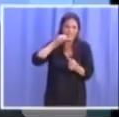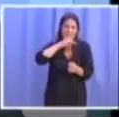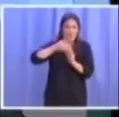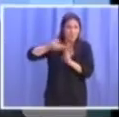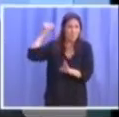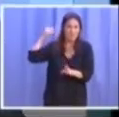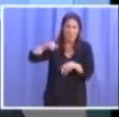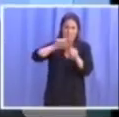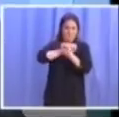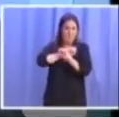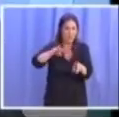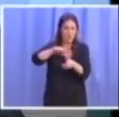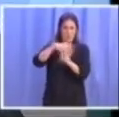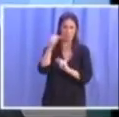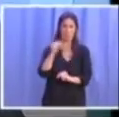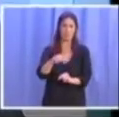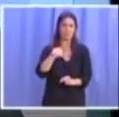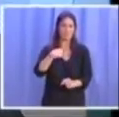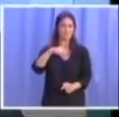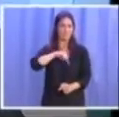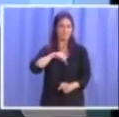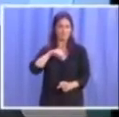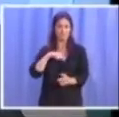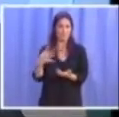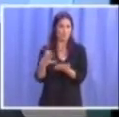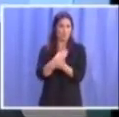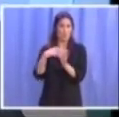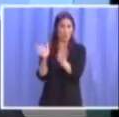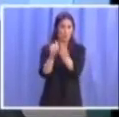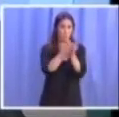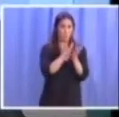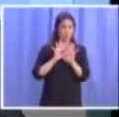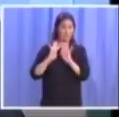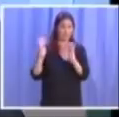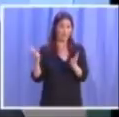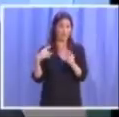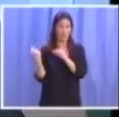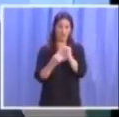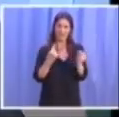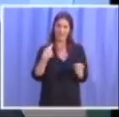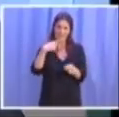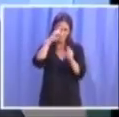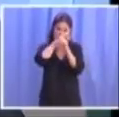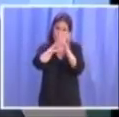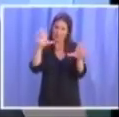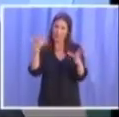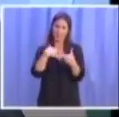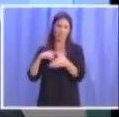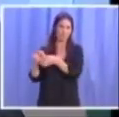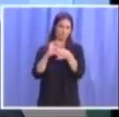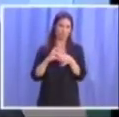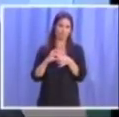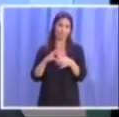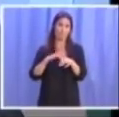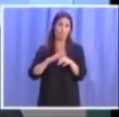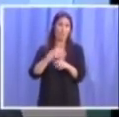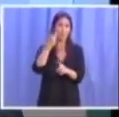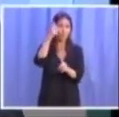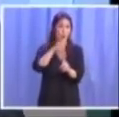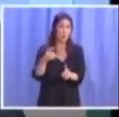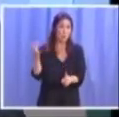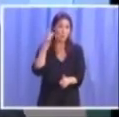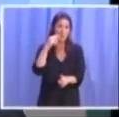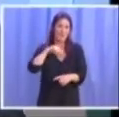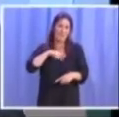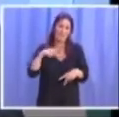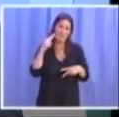siglos. Yo creo que recojo el sentir de todos mis compañeros de debate de que tenemos que hacer un frente común para que nunca una mujer más tenga